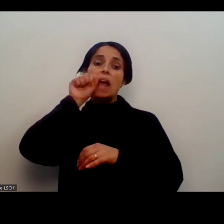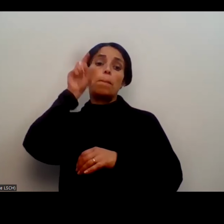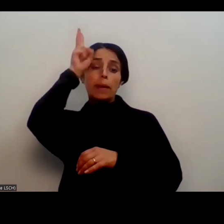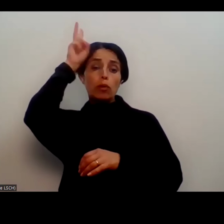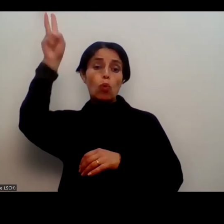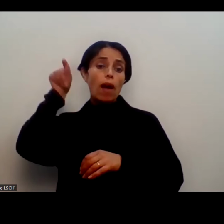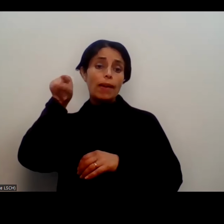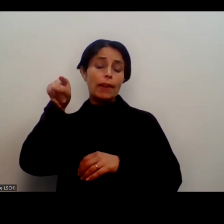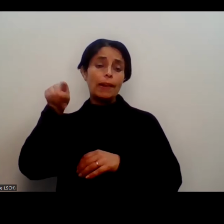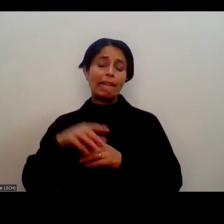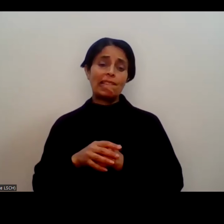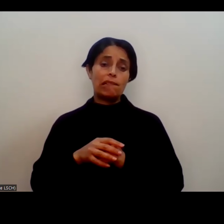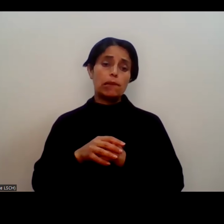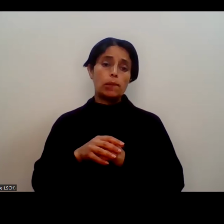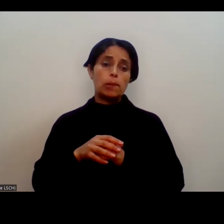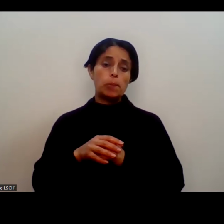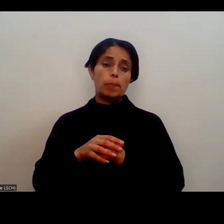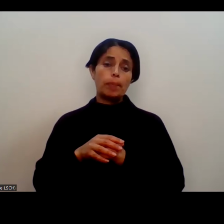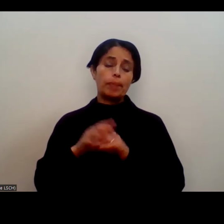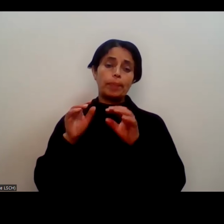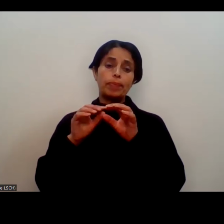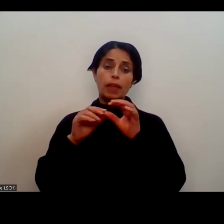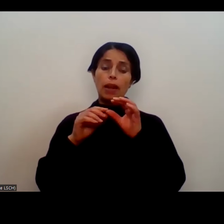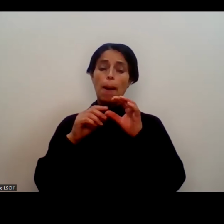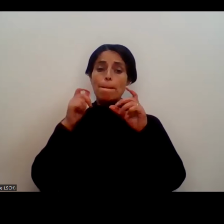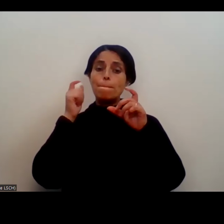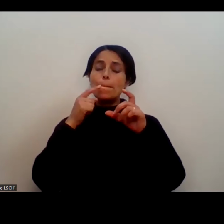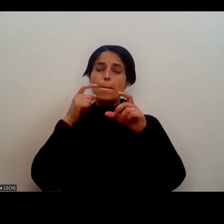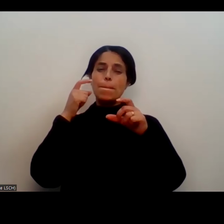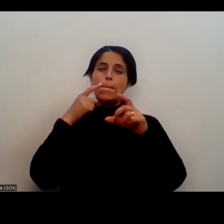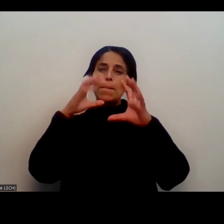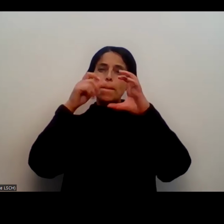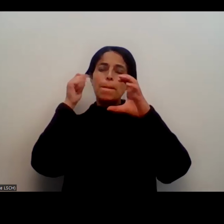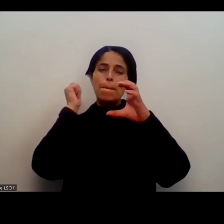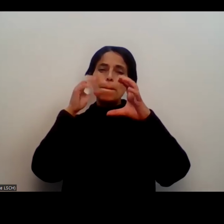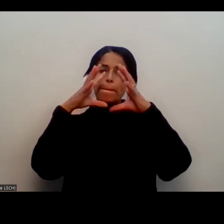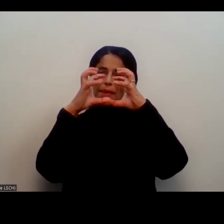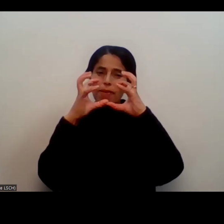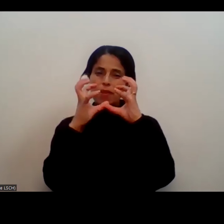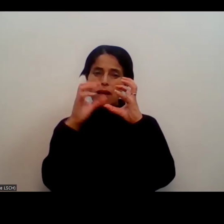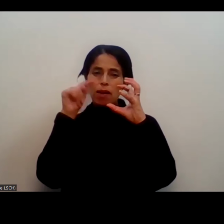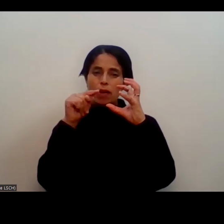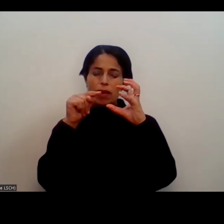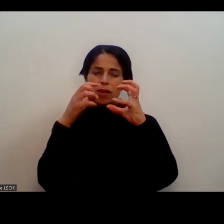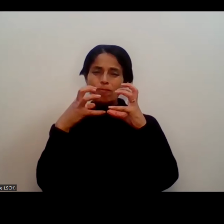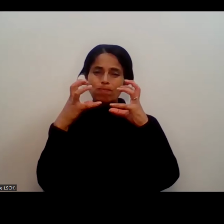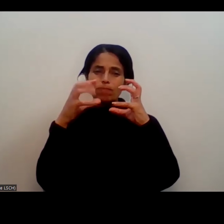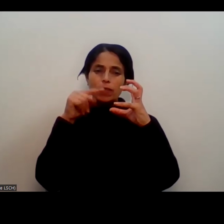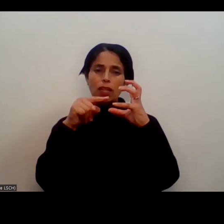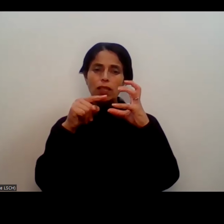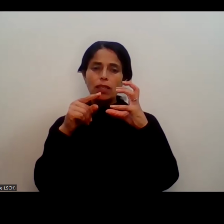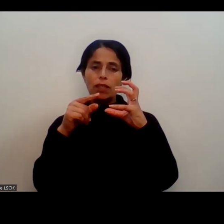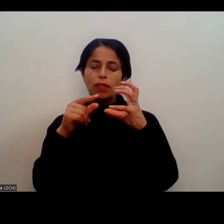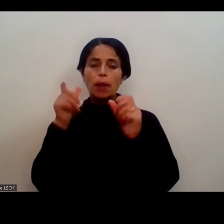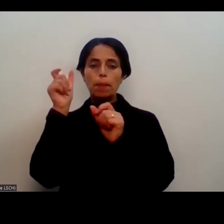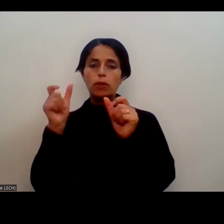está en grabados en la piedra de deidades locales. Deidades locales aparecen sosteniendo